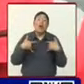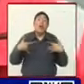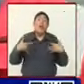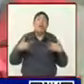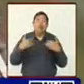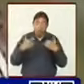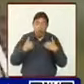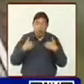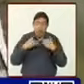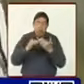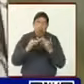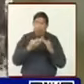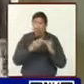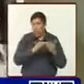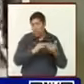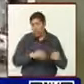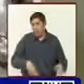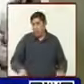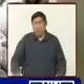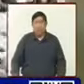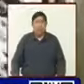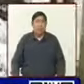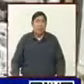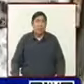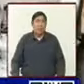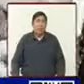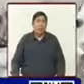la comunidad.